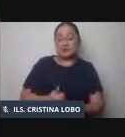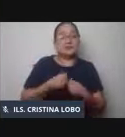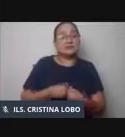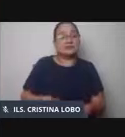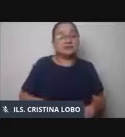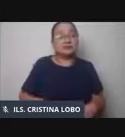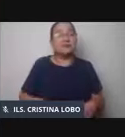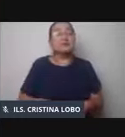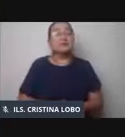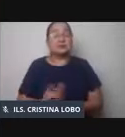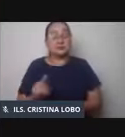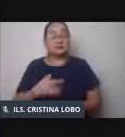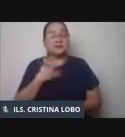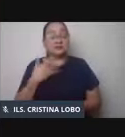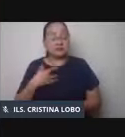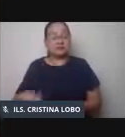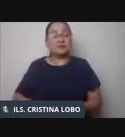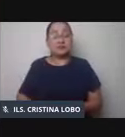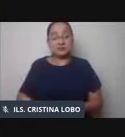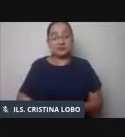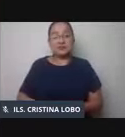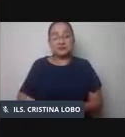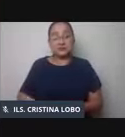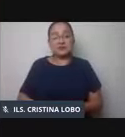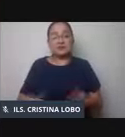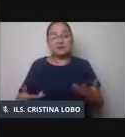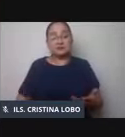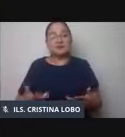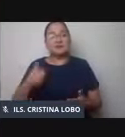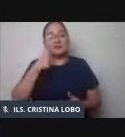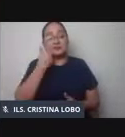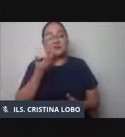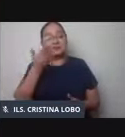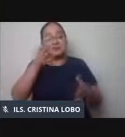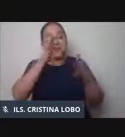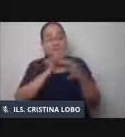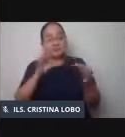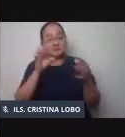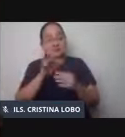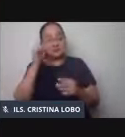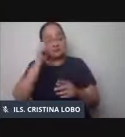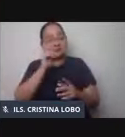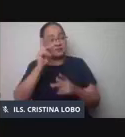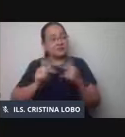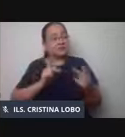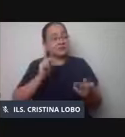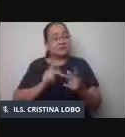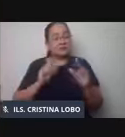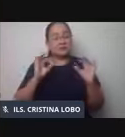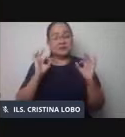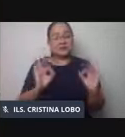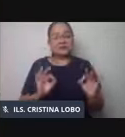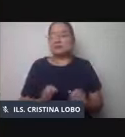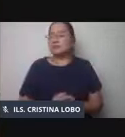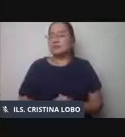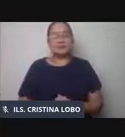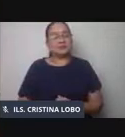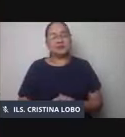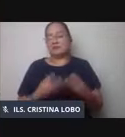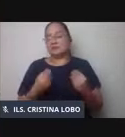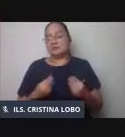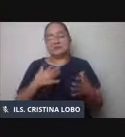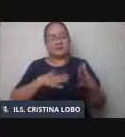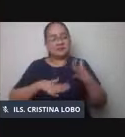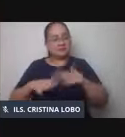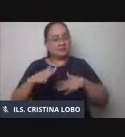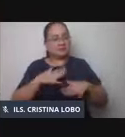entonces puedo decir que tengo un pretexto para no alcanzar la perfección. Estoy demasiado cansada, demasiado